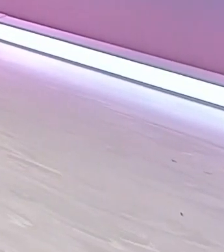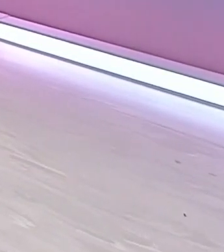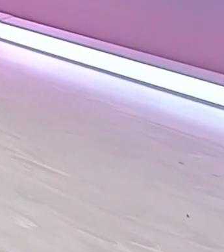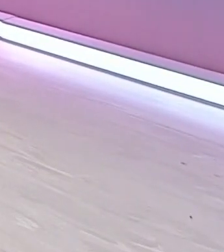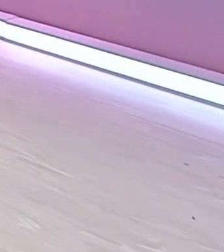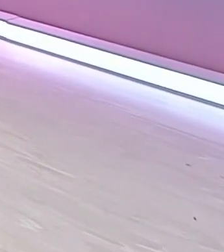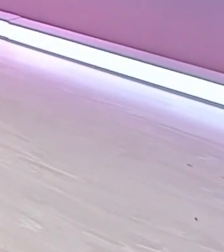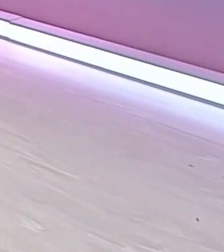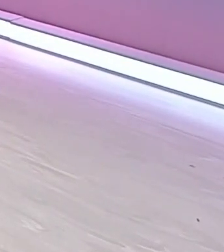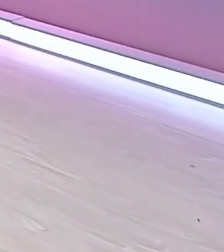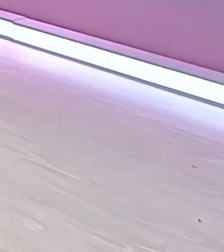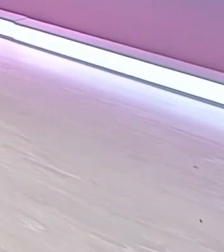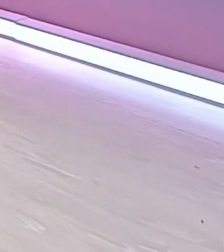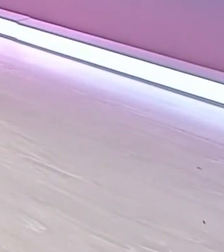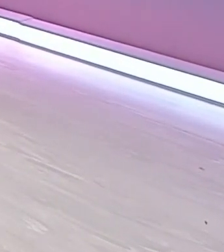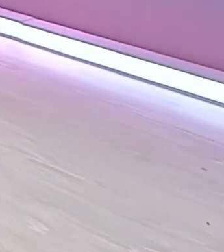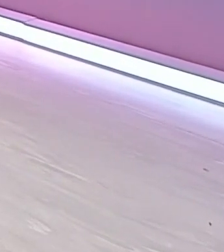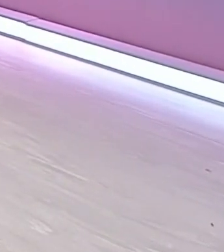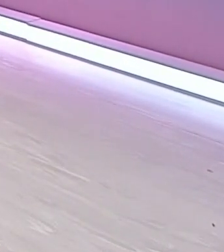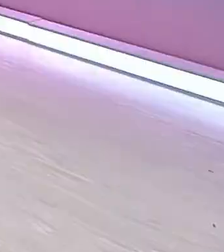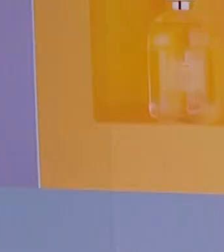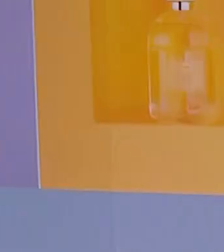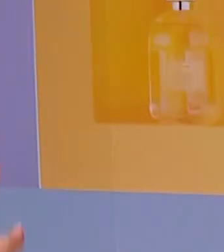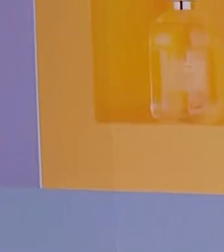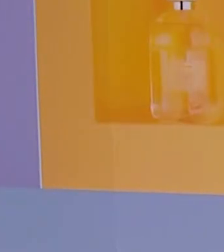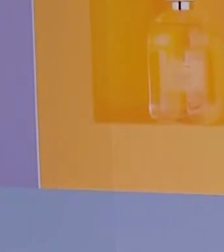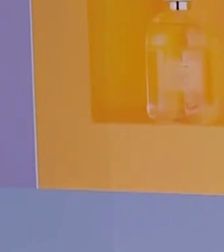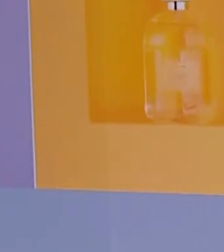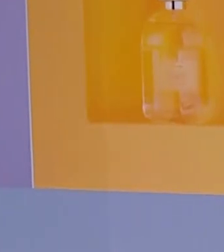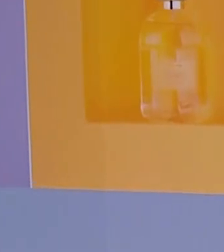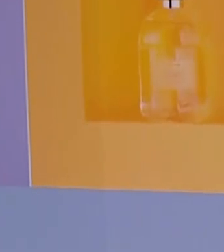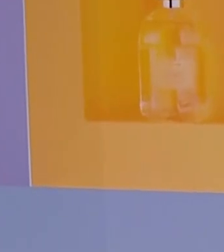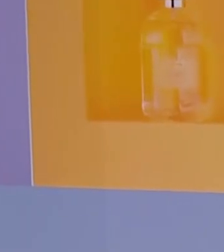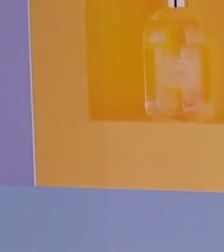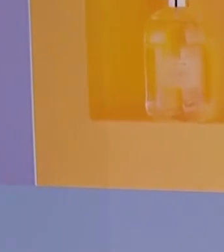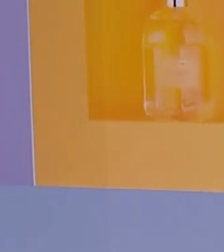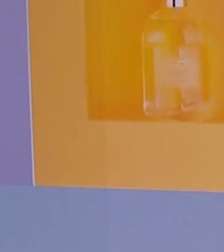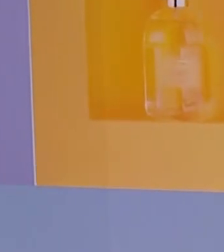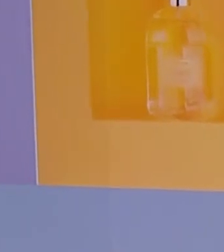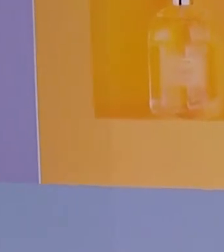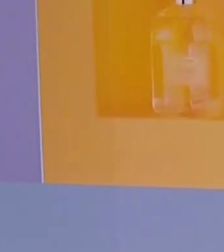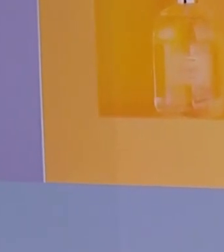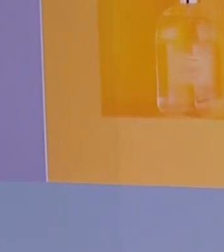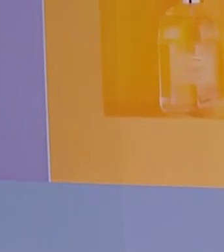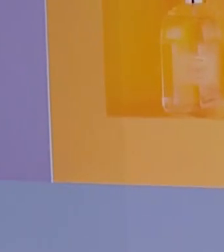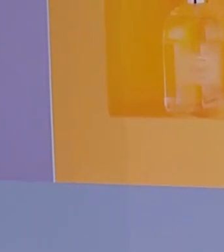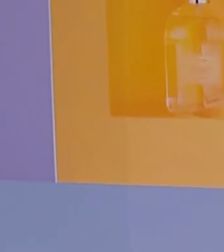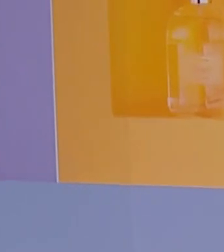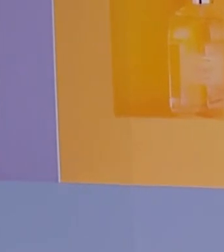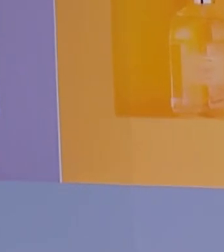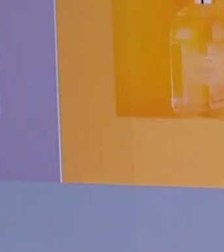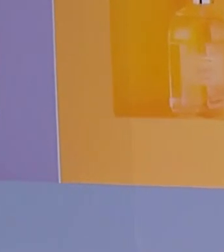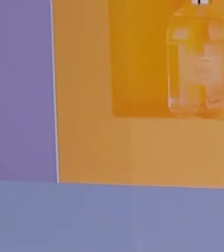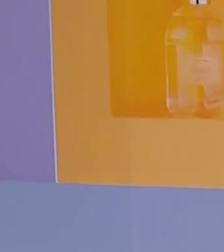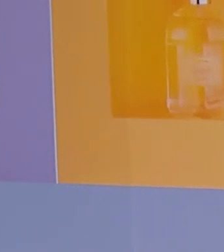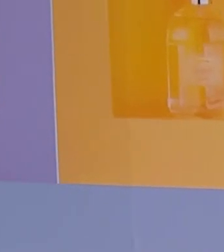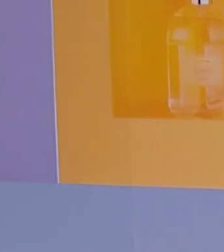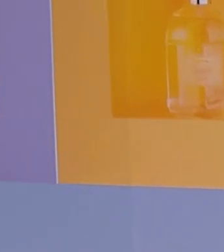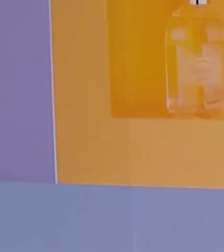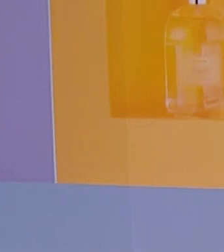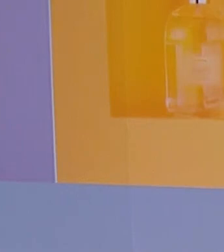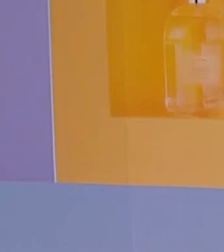estas festividades del Inti Raymi, ¿no? Efectivamente, nuestro grupo de trabajo ha hecho una gran labor llevándonos esta